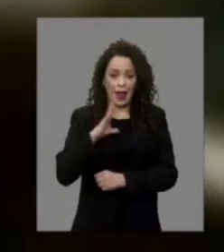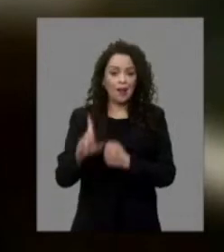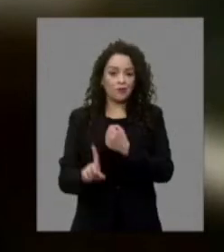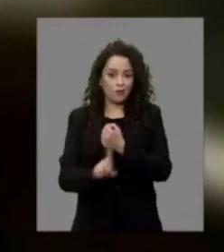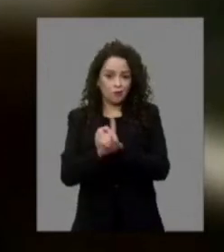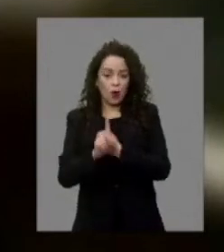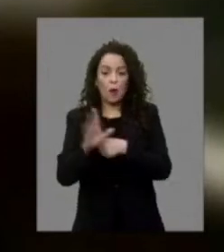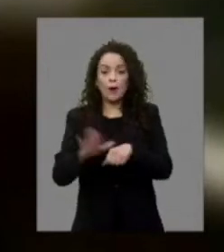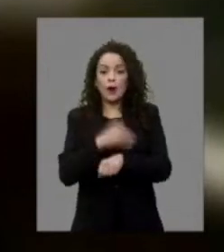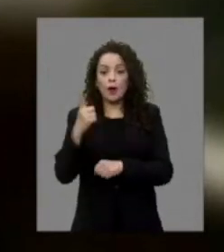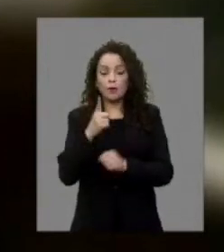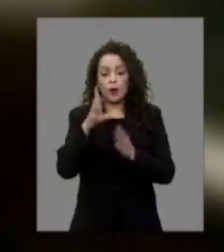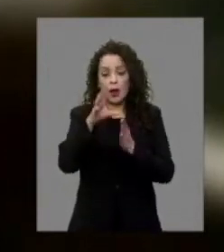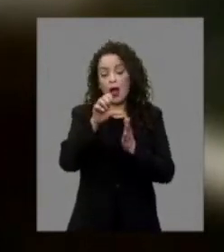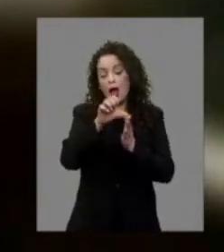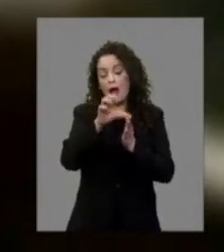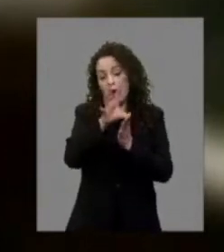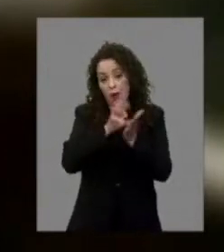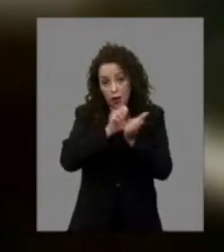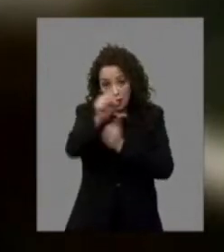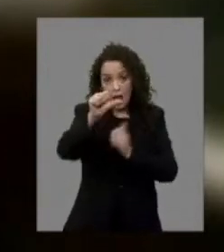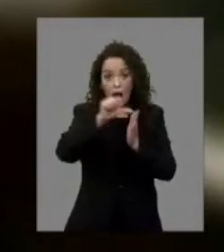nuestro artículo primero constitucional